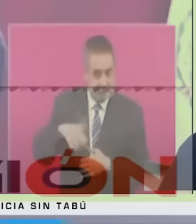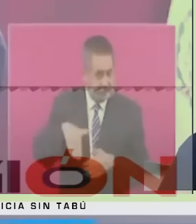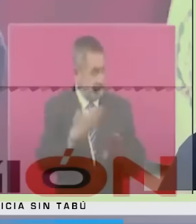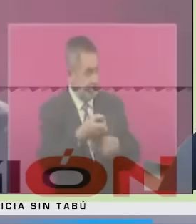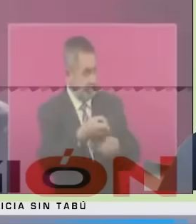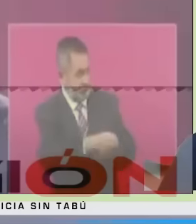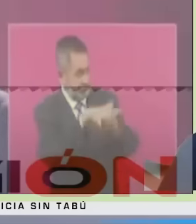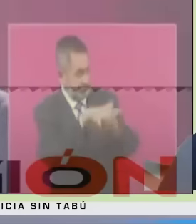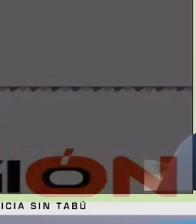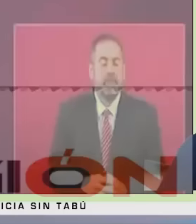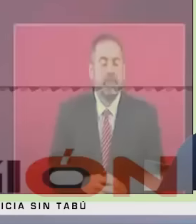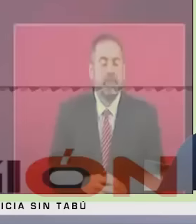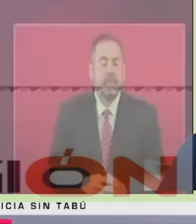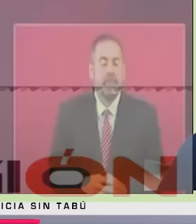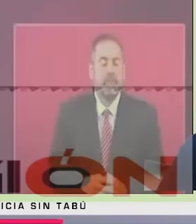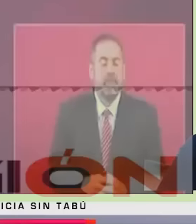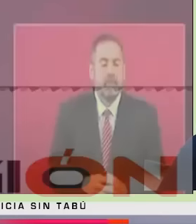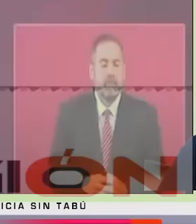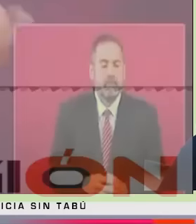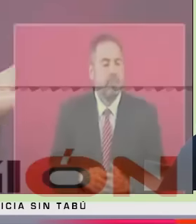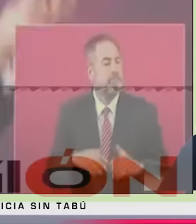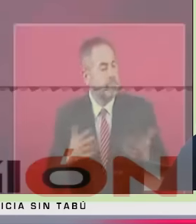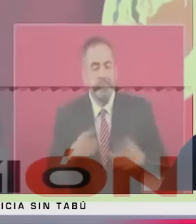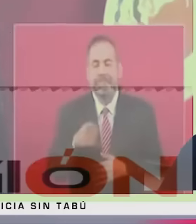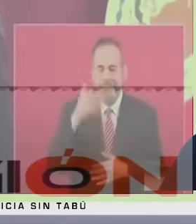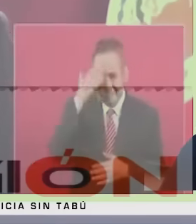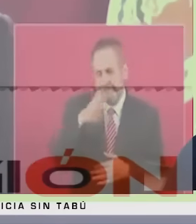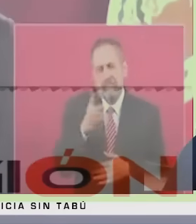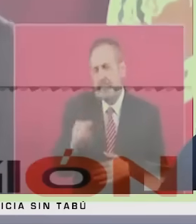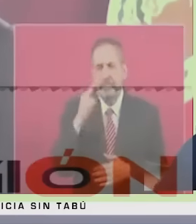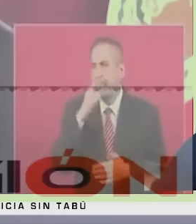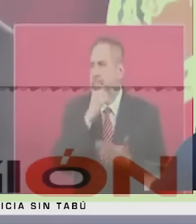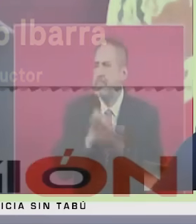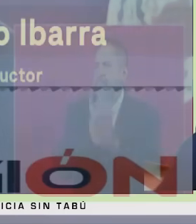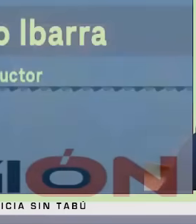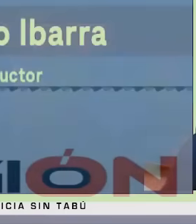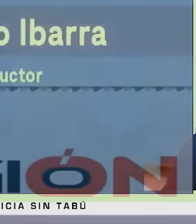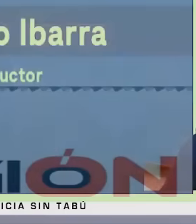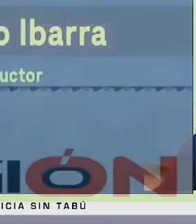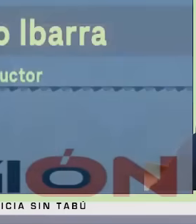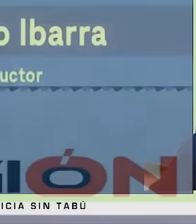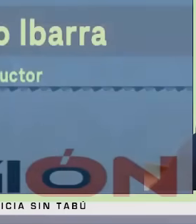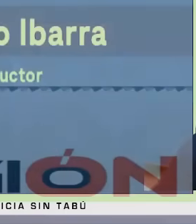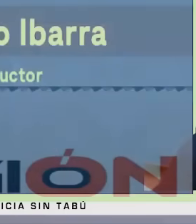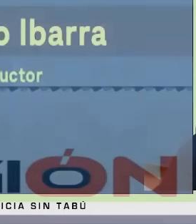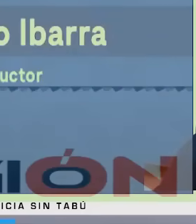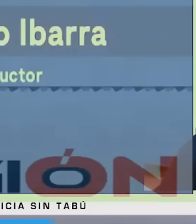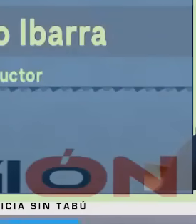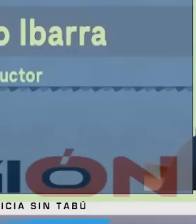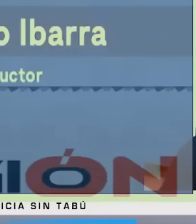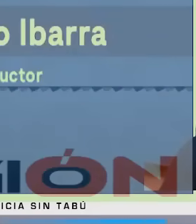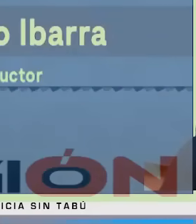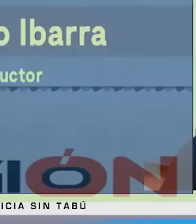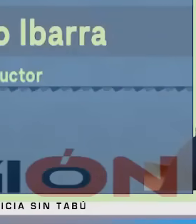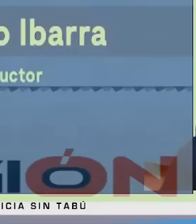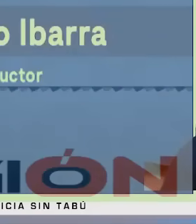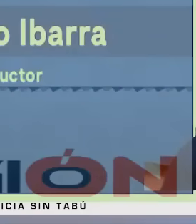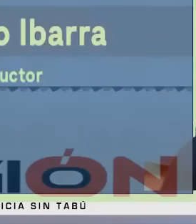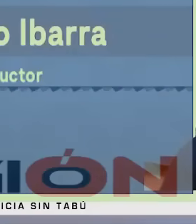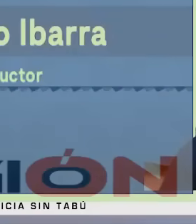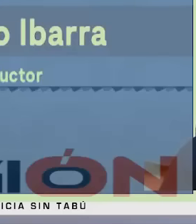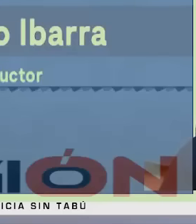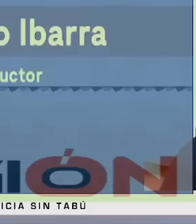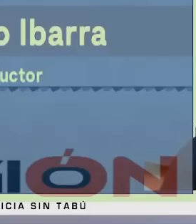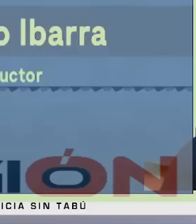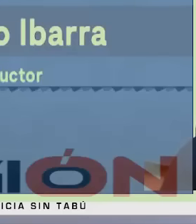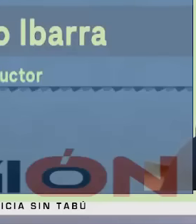un arranque melodramático, ya en el colmo del delirio, ayer en su columna, dice que lo que a mí me